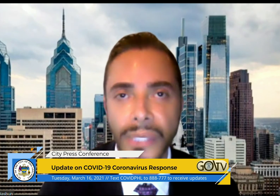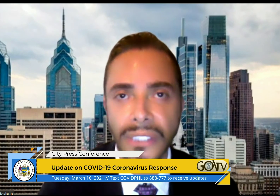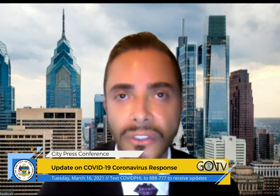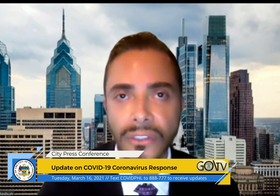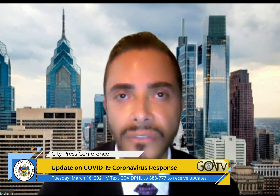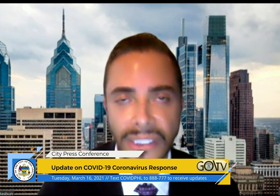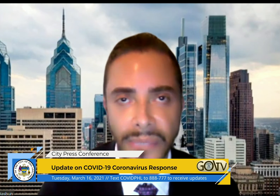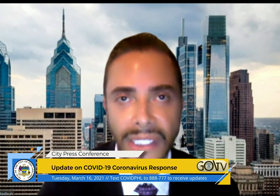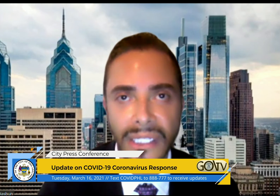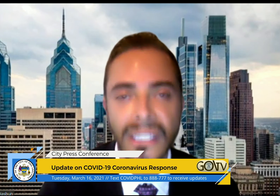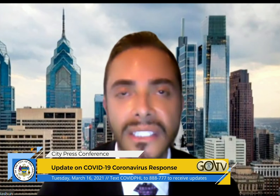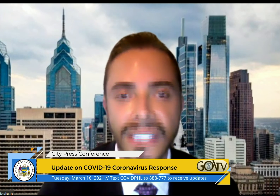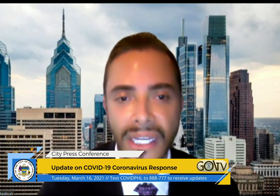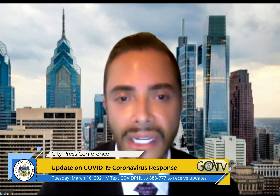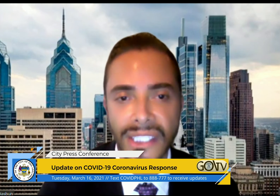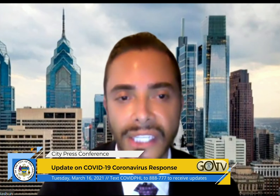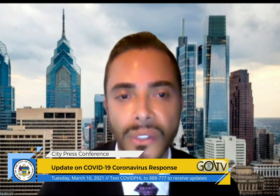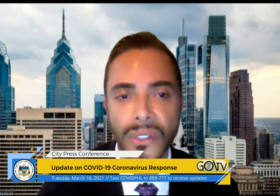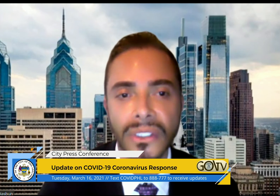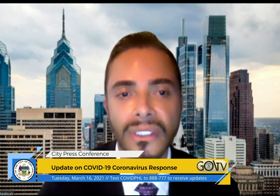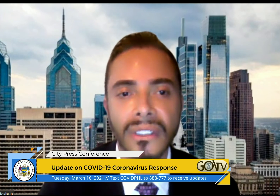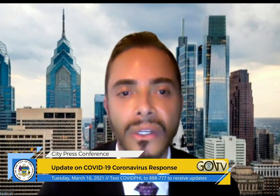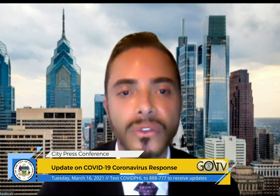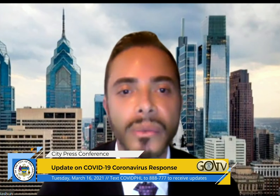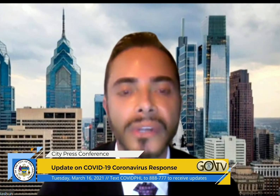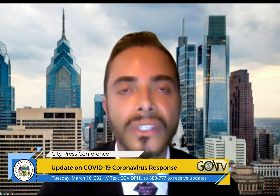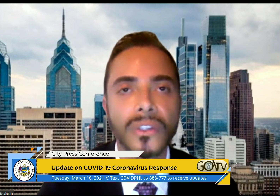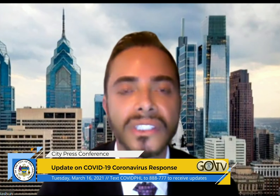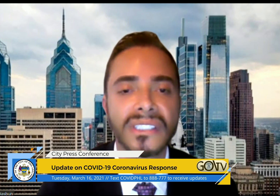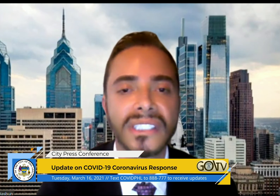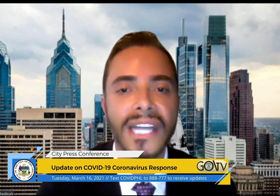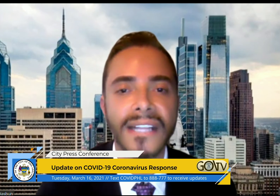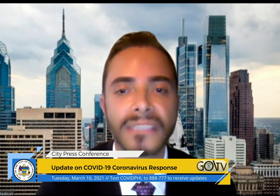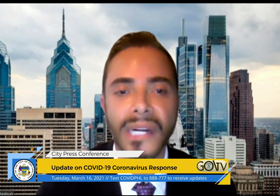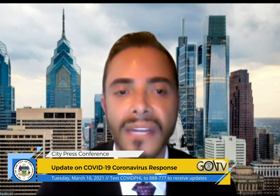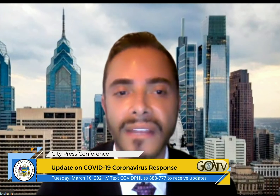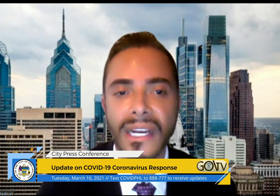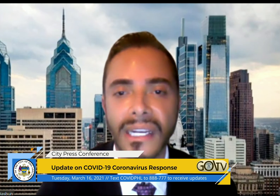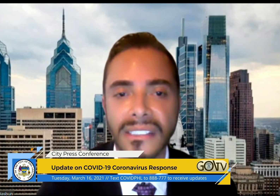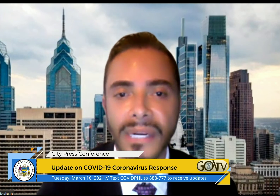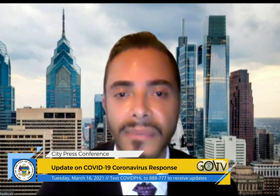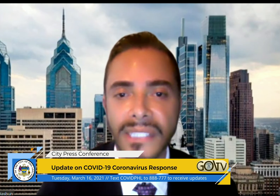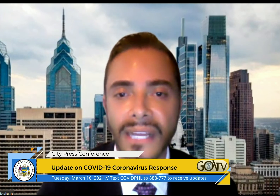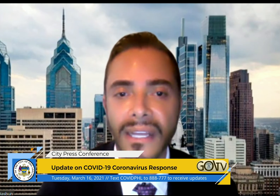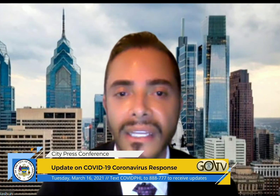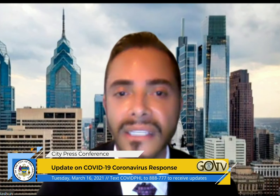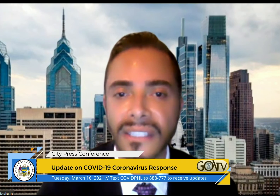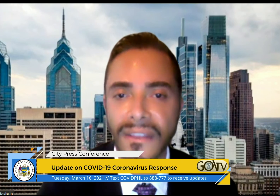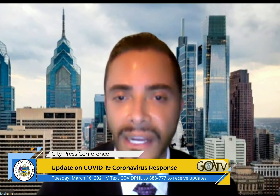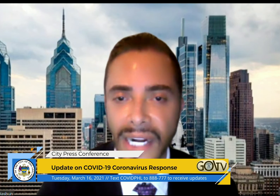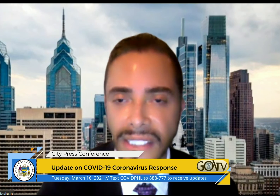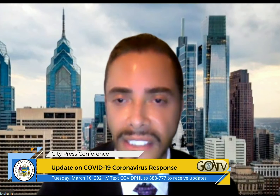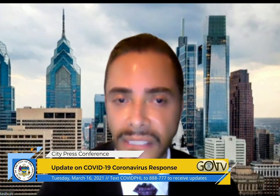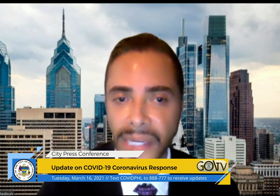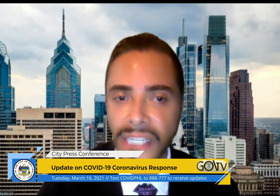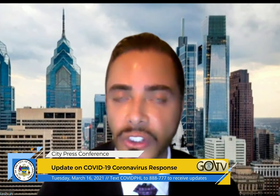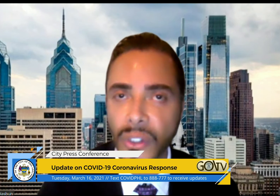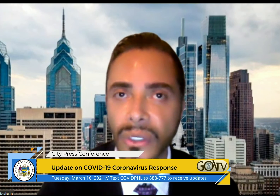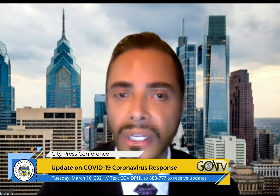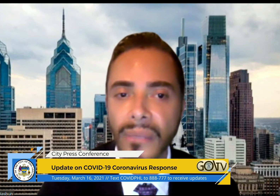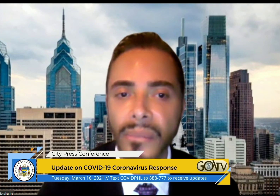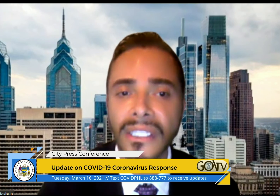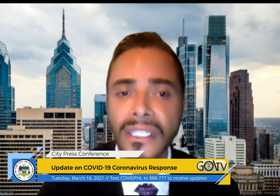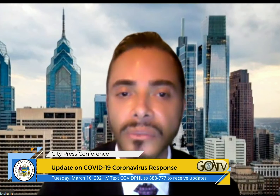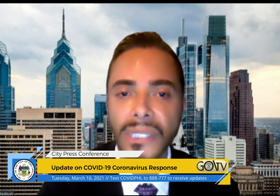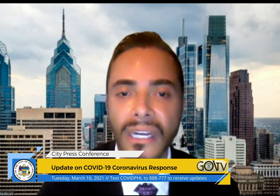que los suministros, felizmente, siguen creciendo. Los números de dosis asignadas para la entrega la semana pasada y que se entregarán esta semana